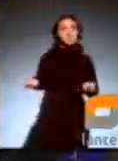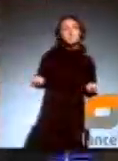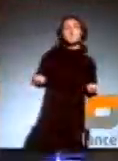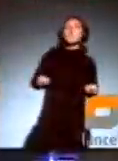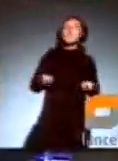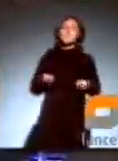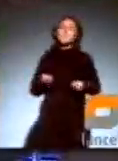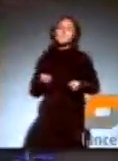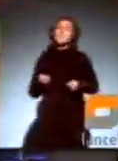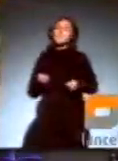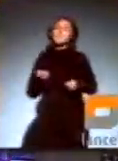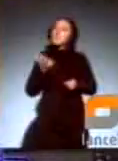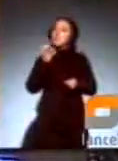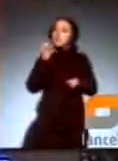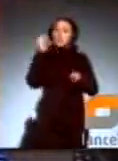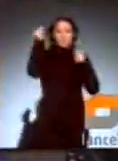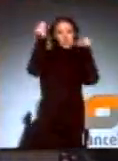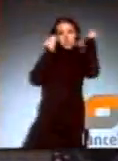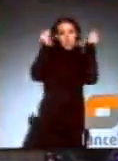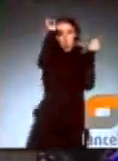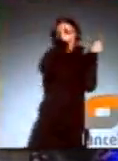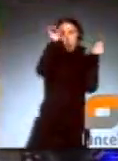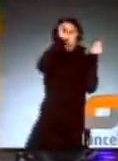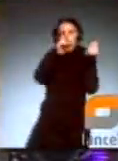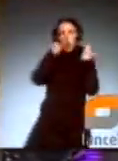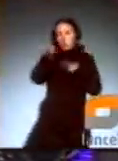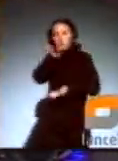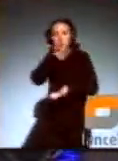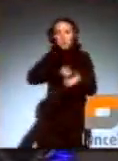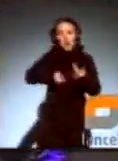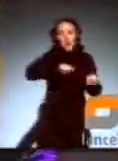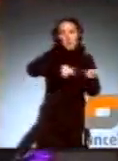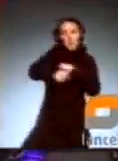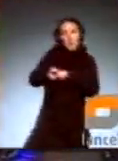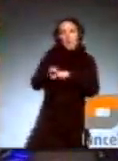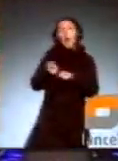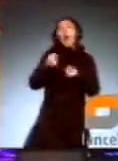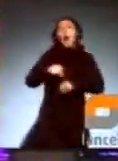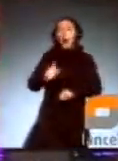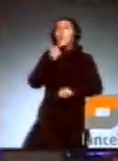Y su propia credibilidad.